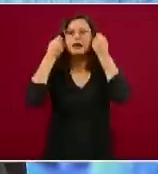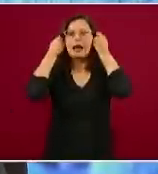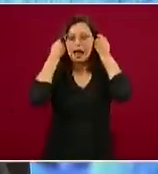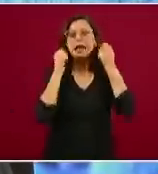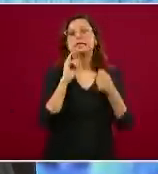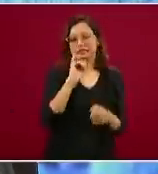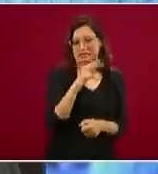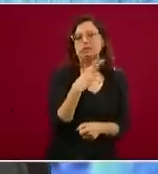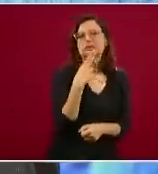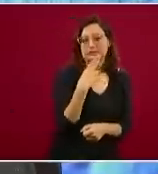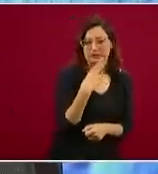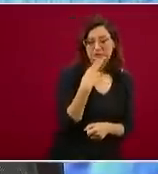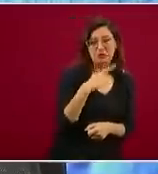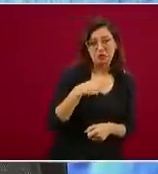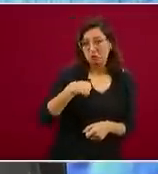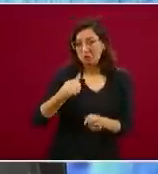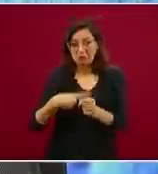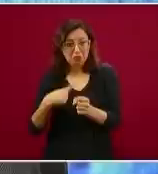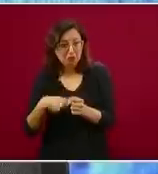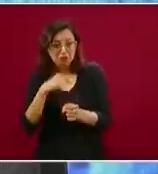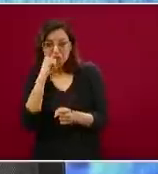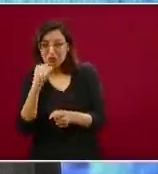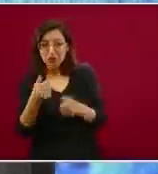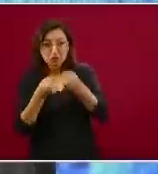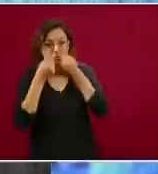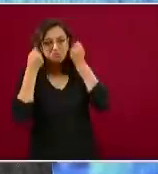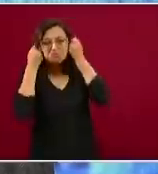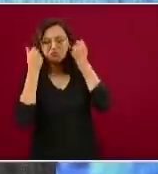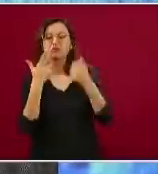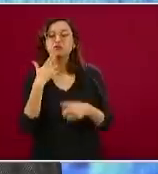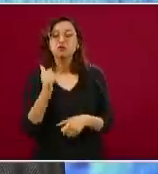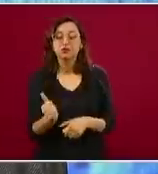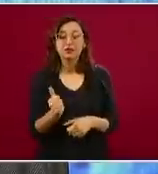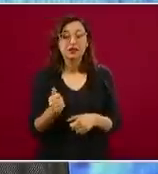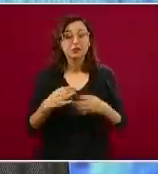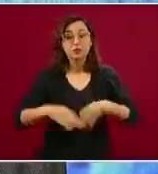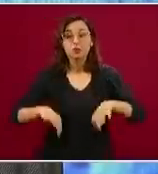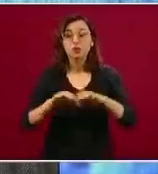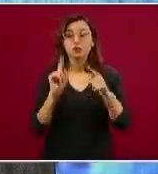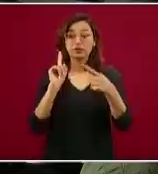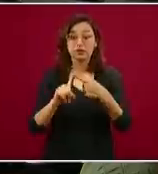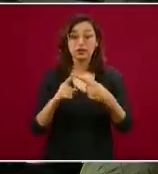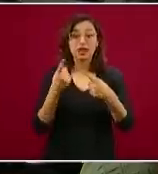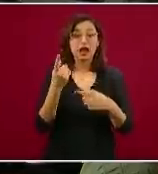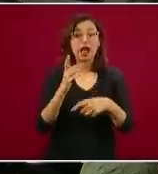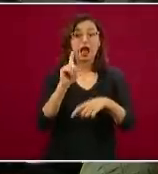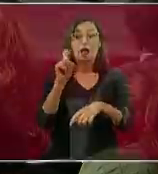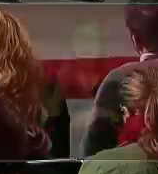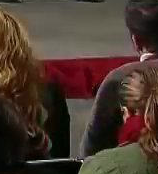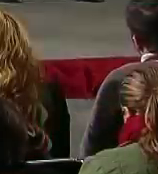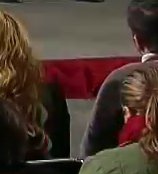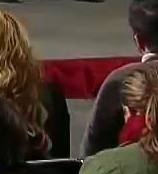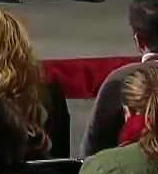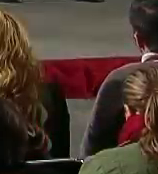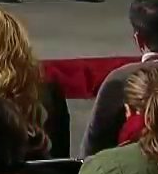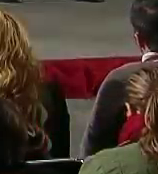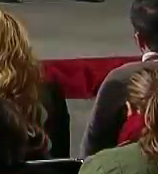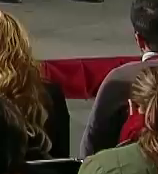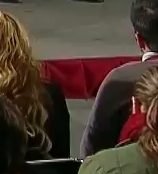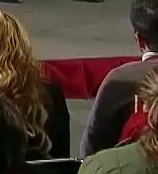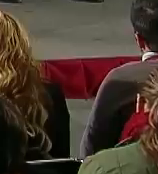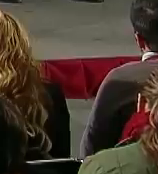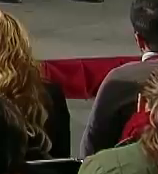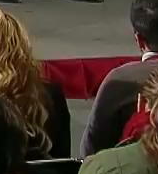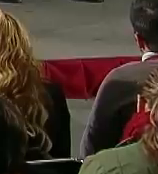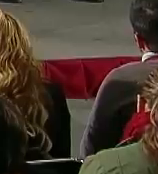recomendado también 3 elementos críticos: lavarse las manos continuamente con agua y jabón o utilizando alcohol